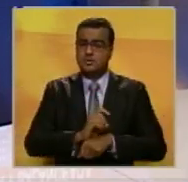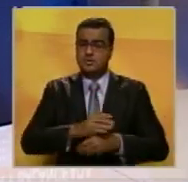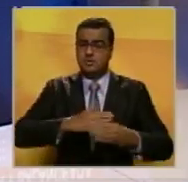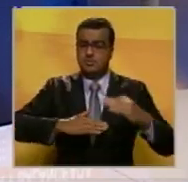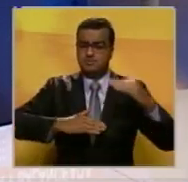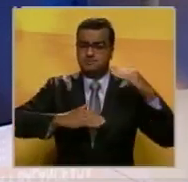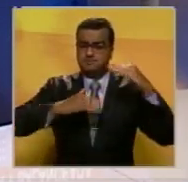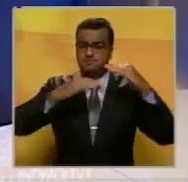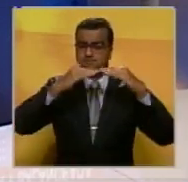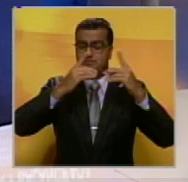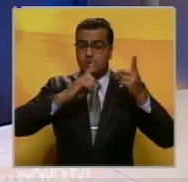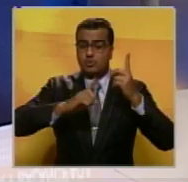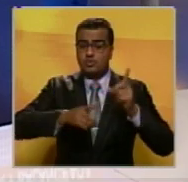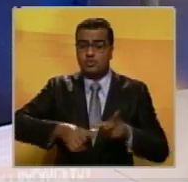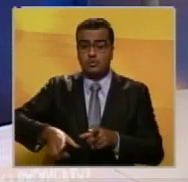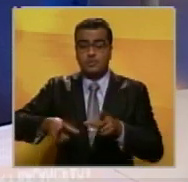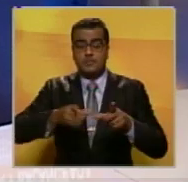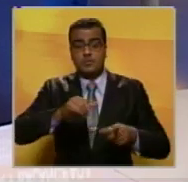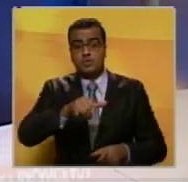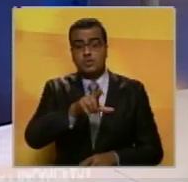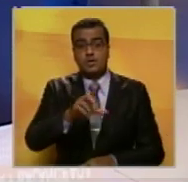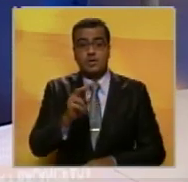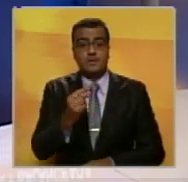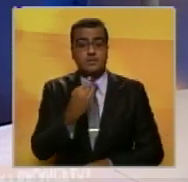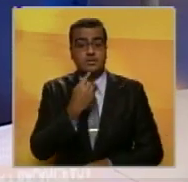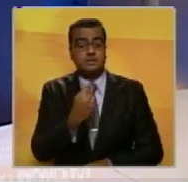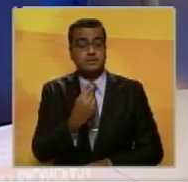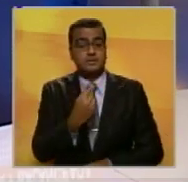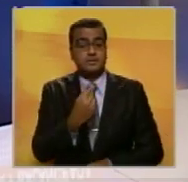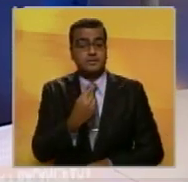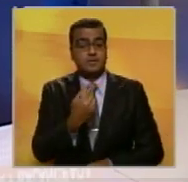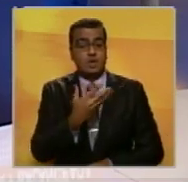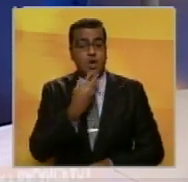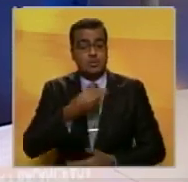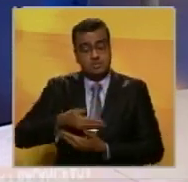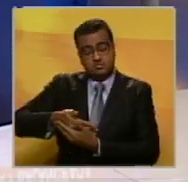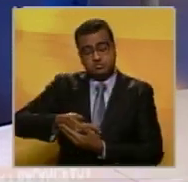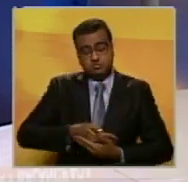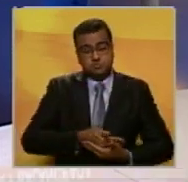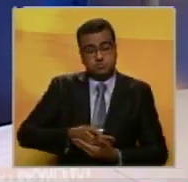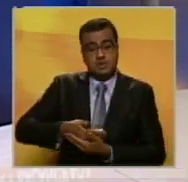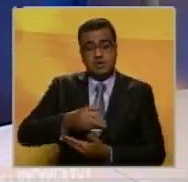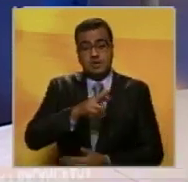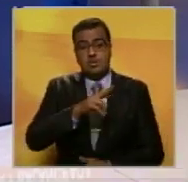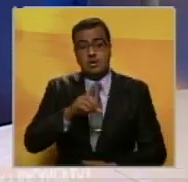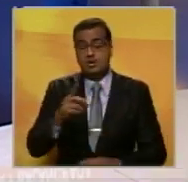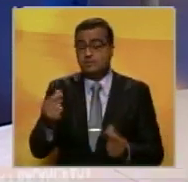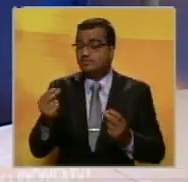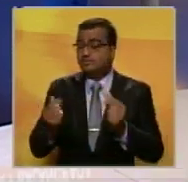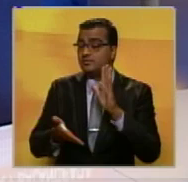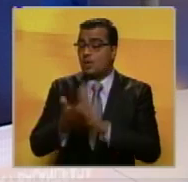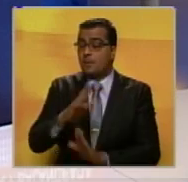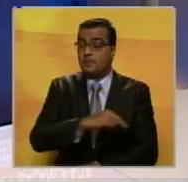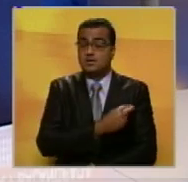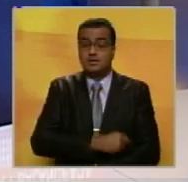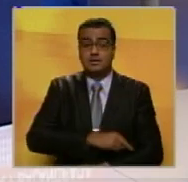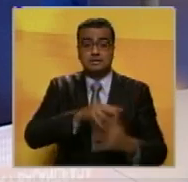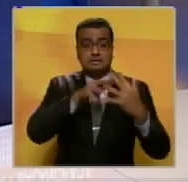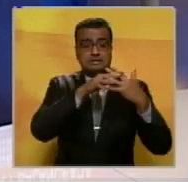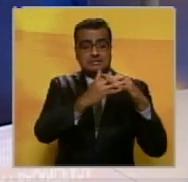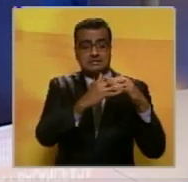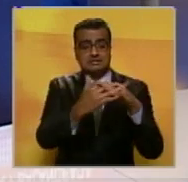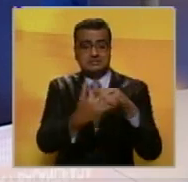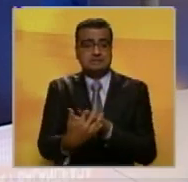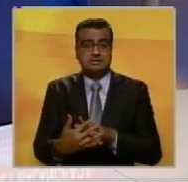varios sectores. José Leonardo Nava nos dice que neonatos del Hospital Materno Infantil Raúl Leoni tuvieron que ser evacuados ante el colapso de